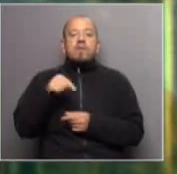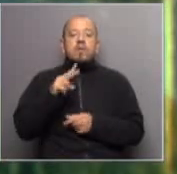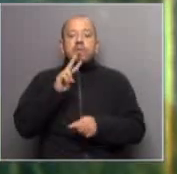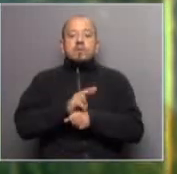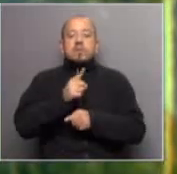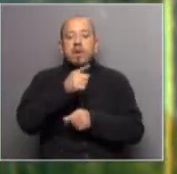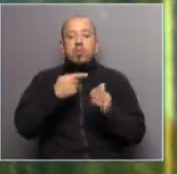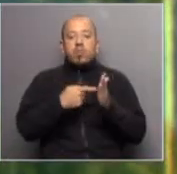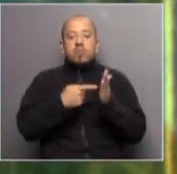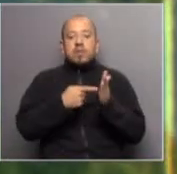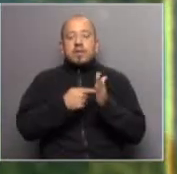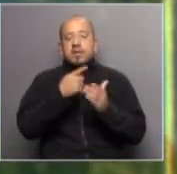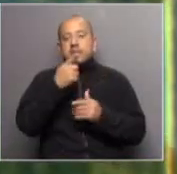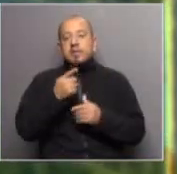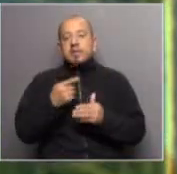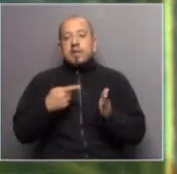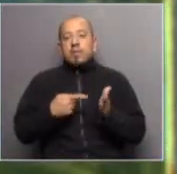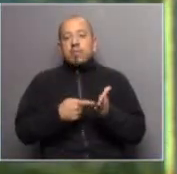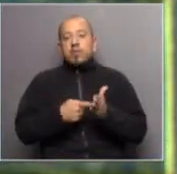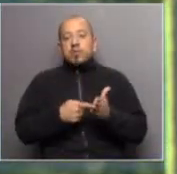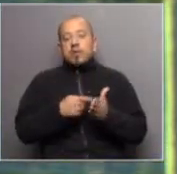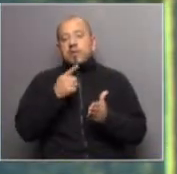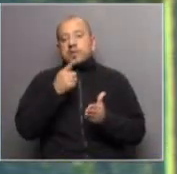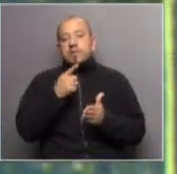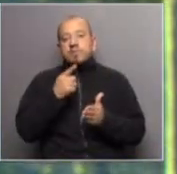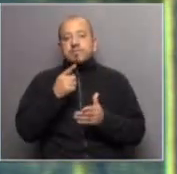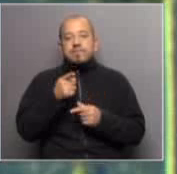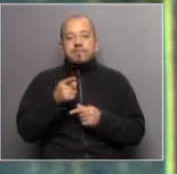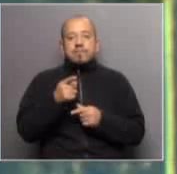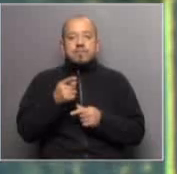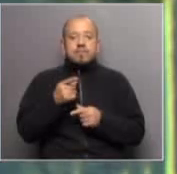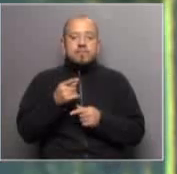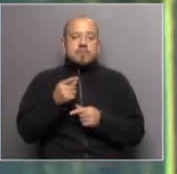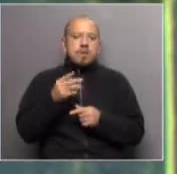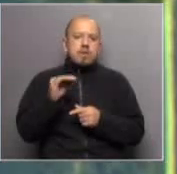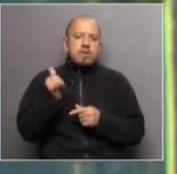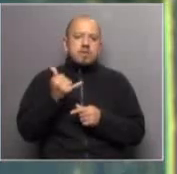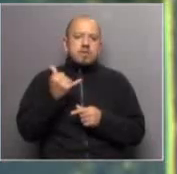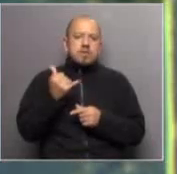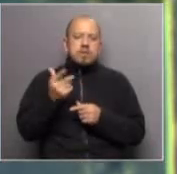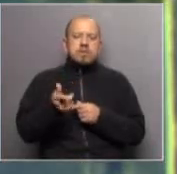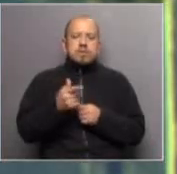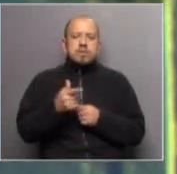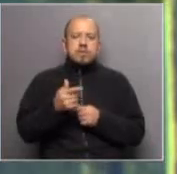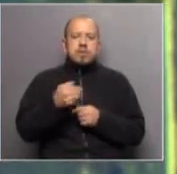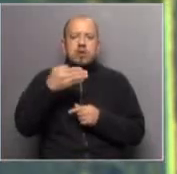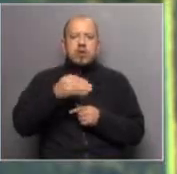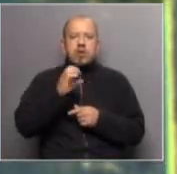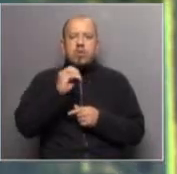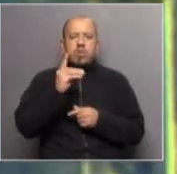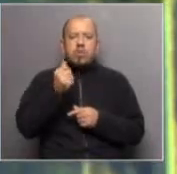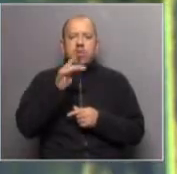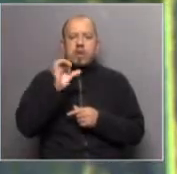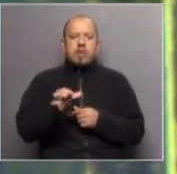Buenos Aires, porque en Buenos Aires se había puesto en cartel hacía mucho tiempo ya Bodas de Sangre, y había tenido